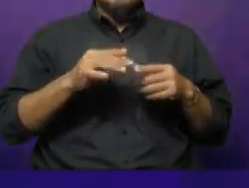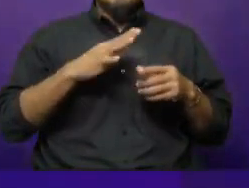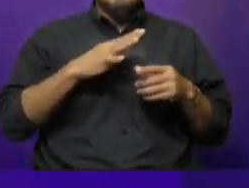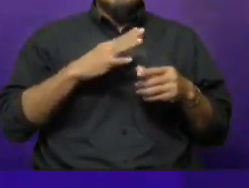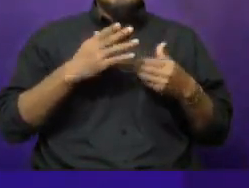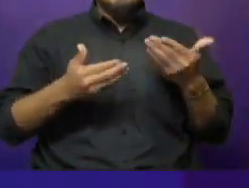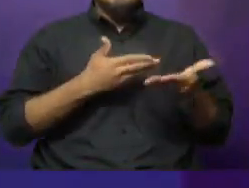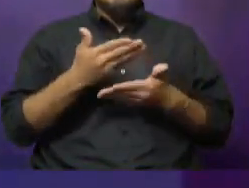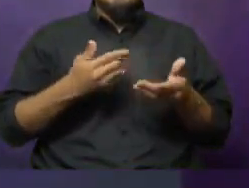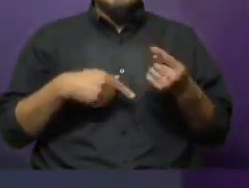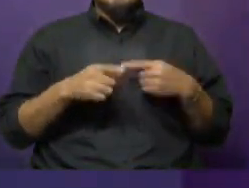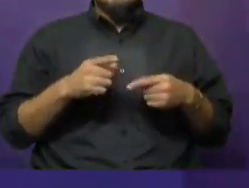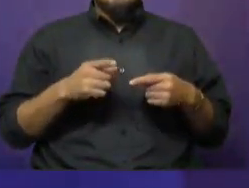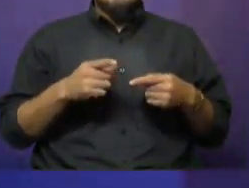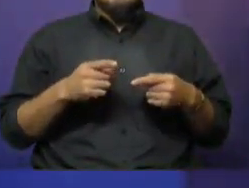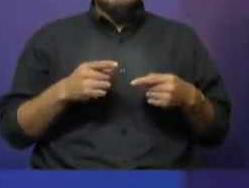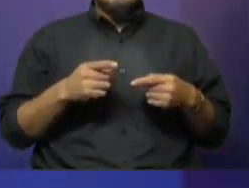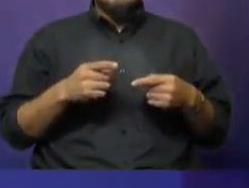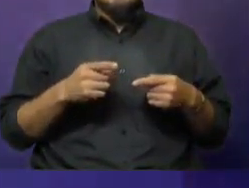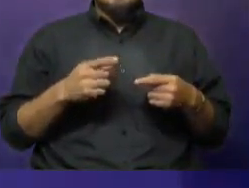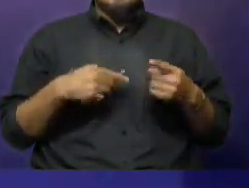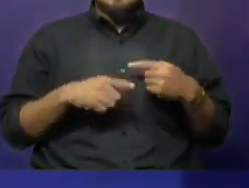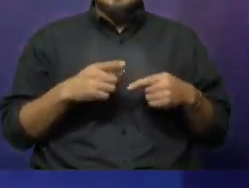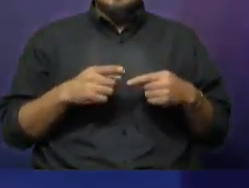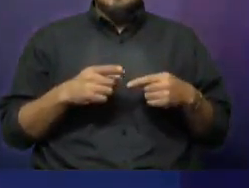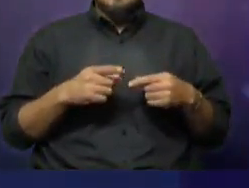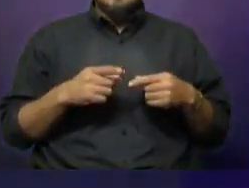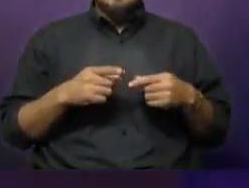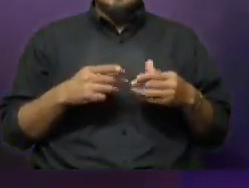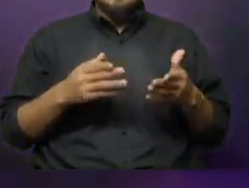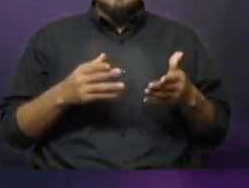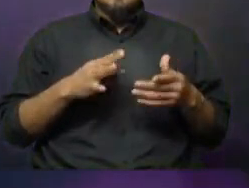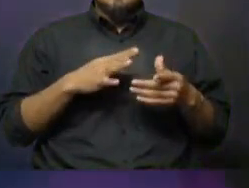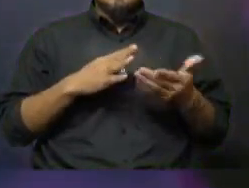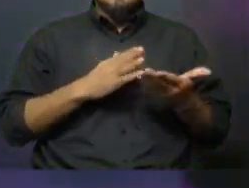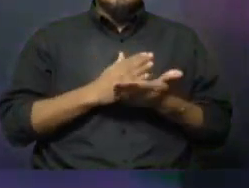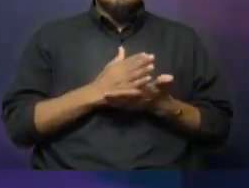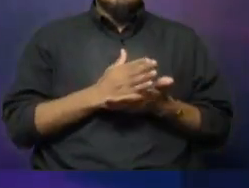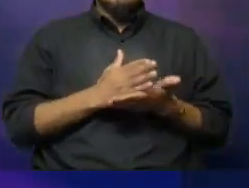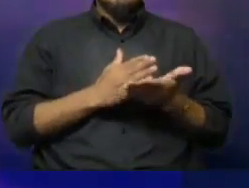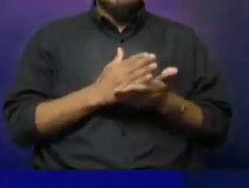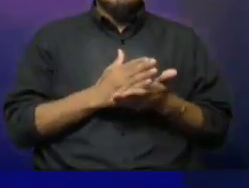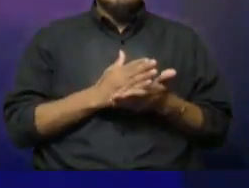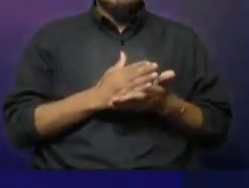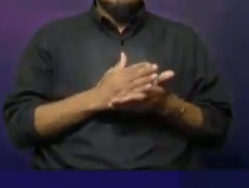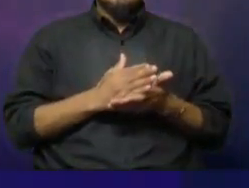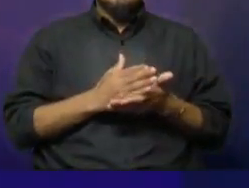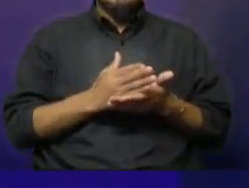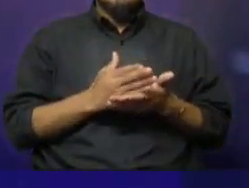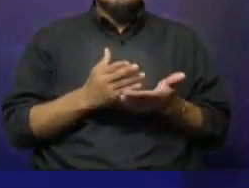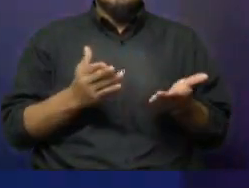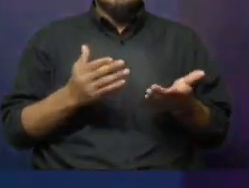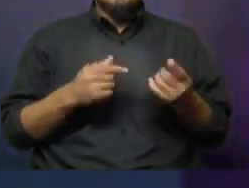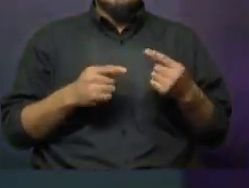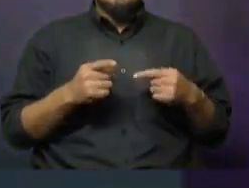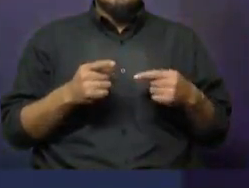compartir y lo que no. Pero bueno, como que nace un poco desde ahí siempre. Y como buscando eso, el